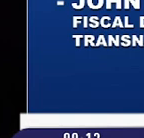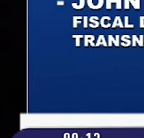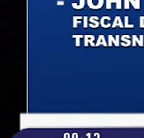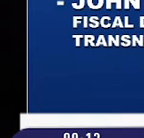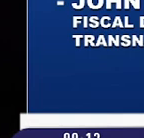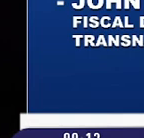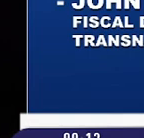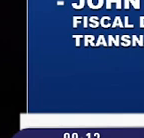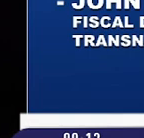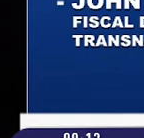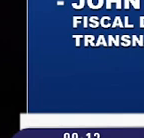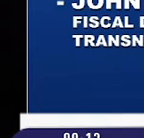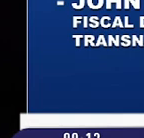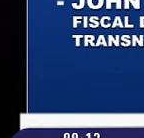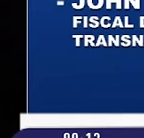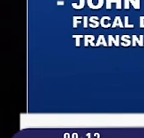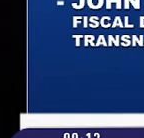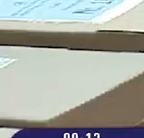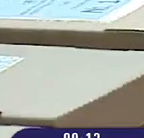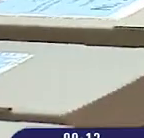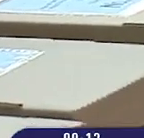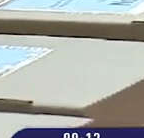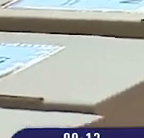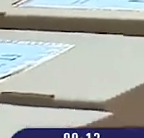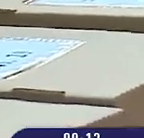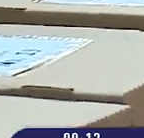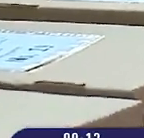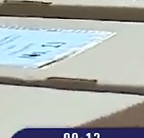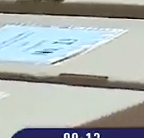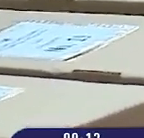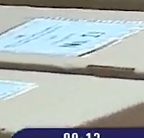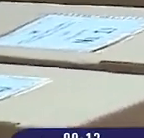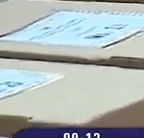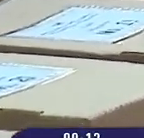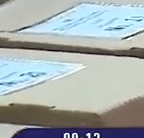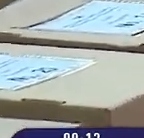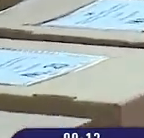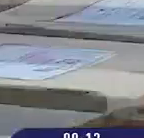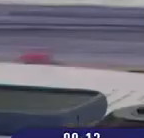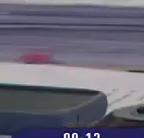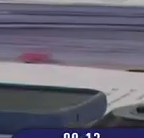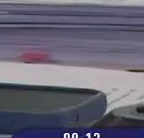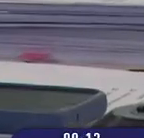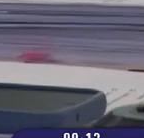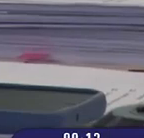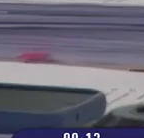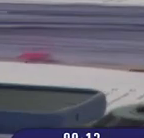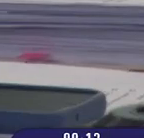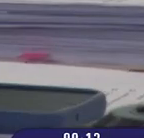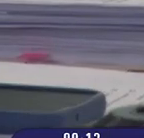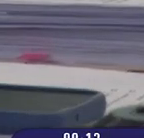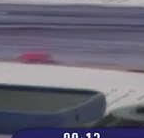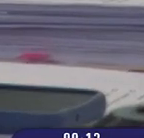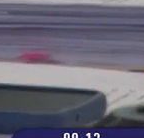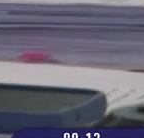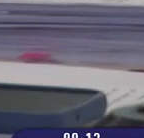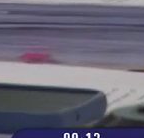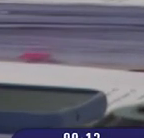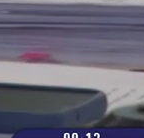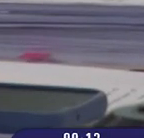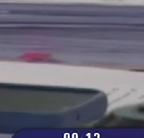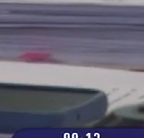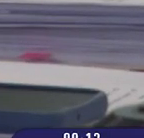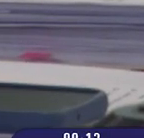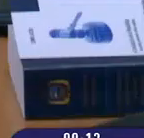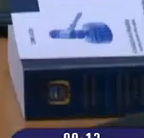Organizada Transnacional e Internacional. Este 18 de junio, la Judicatura también destituyó a 2 jueces de la Sala Especializada de